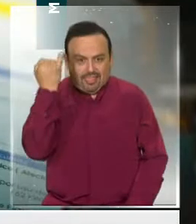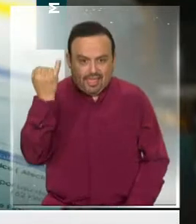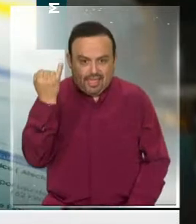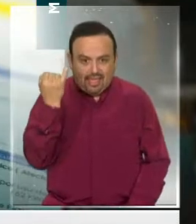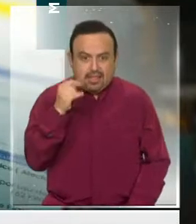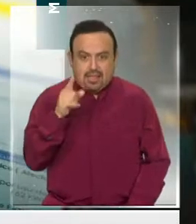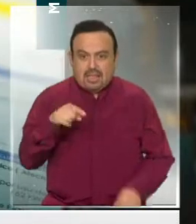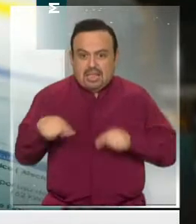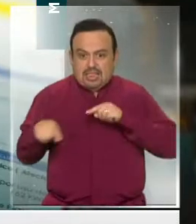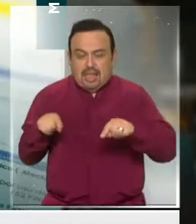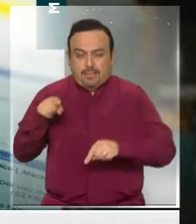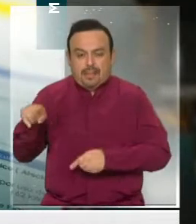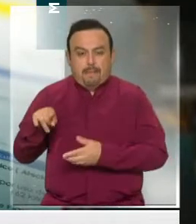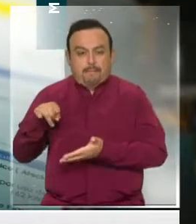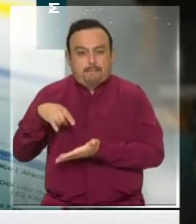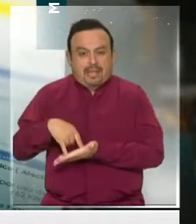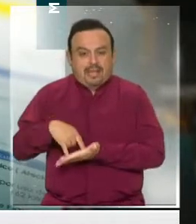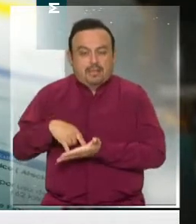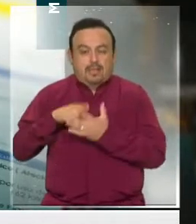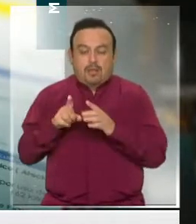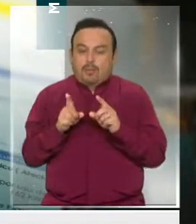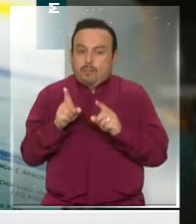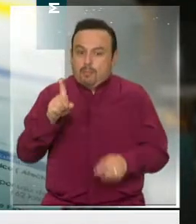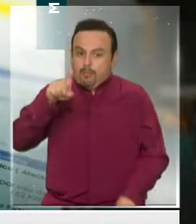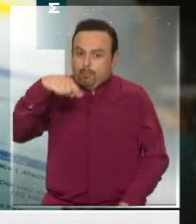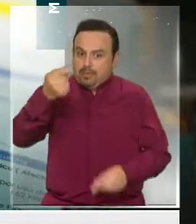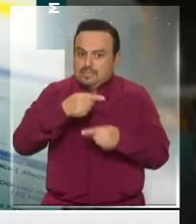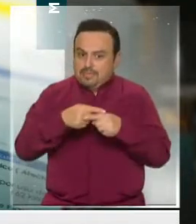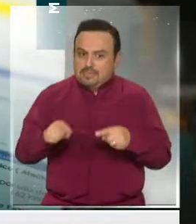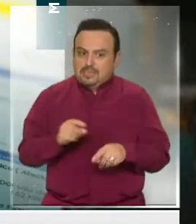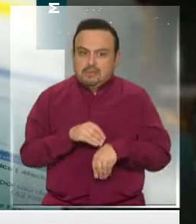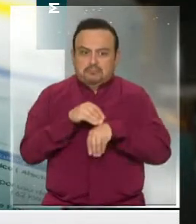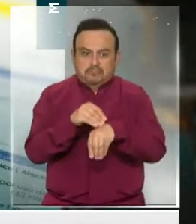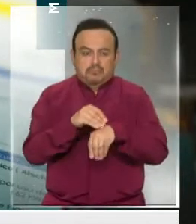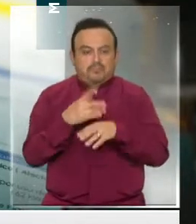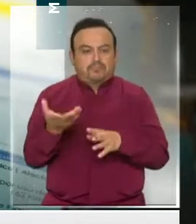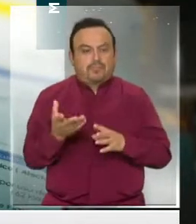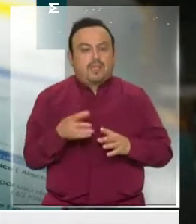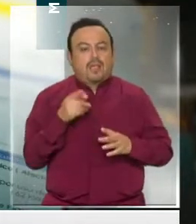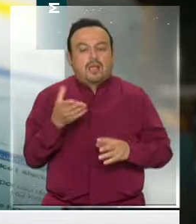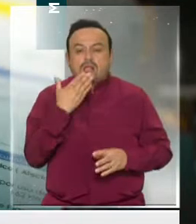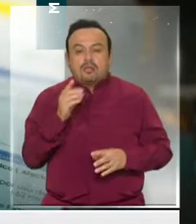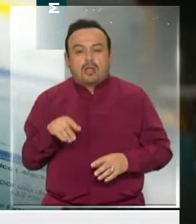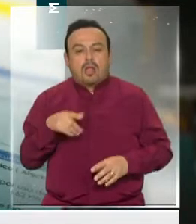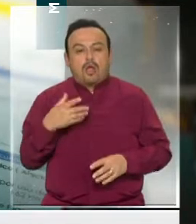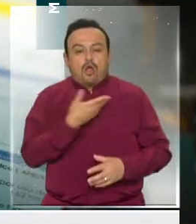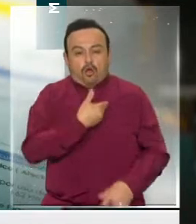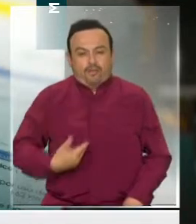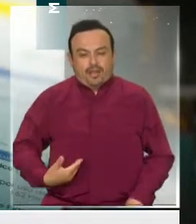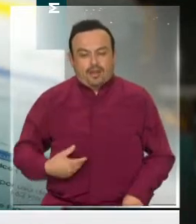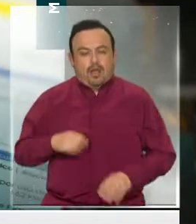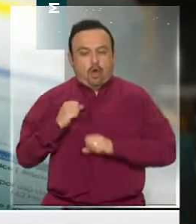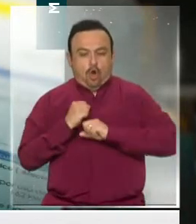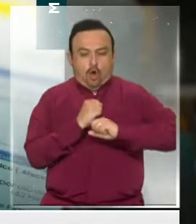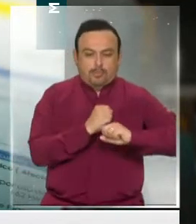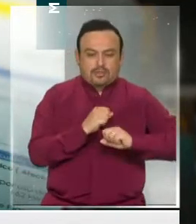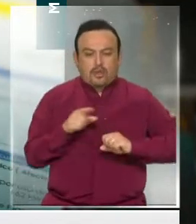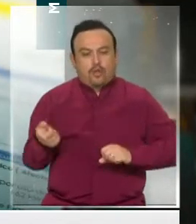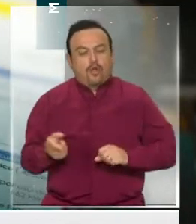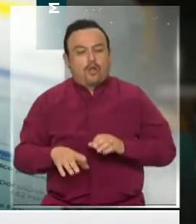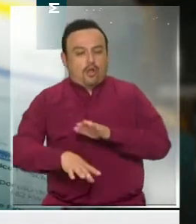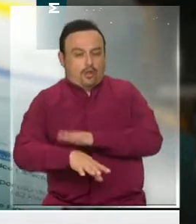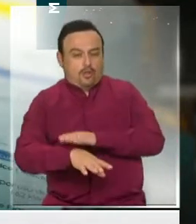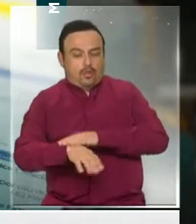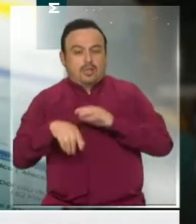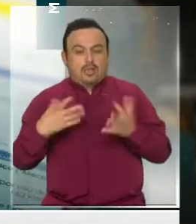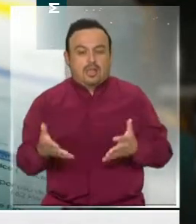se está tramitando en el Parlamento y que podría ver la luz la próxima semana. Tanto la oposición como el oficialismo acordaron un mecanismo para que la